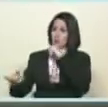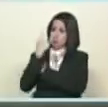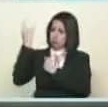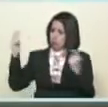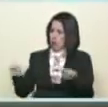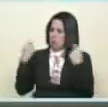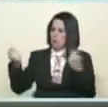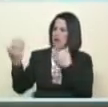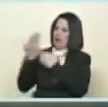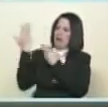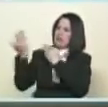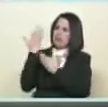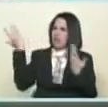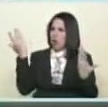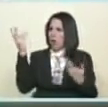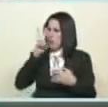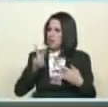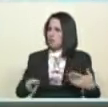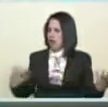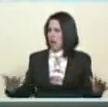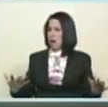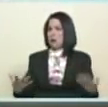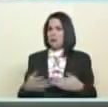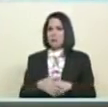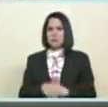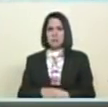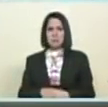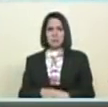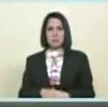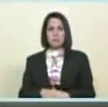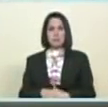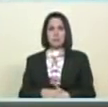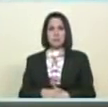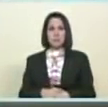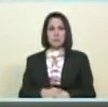promover sanciones para hacerle daño al país.